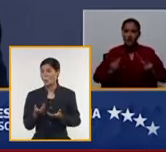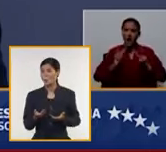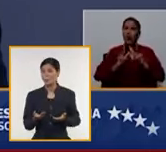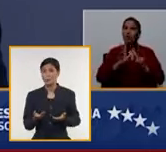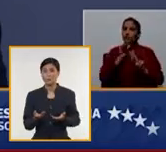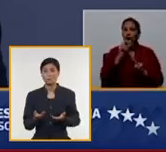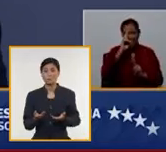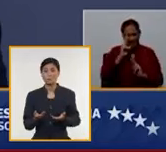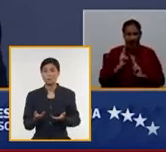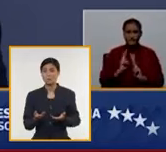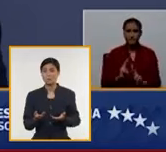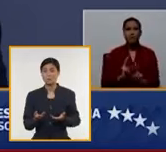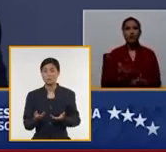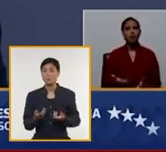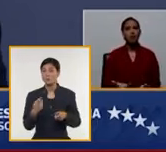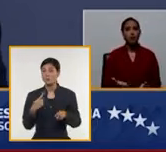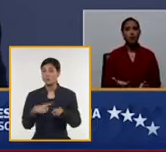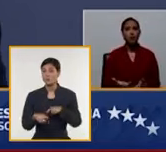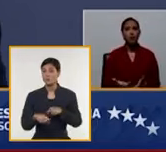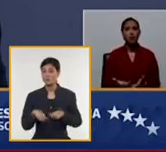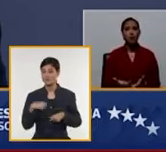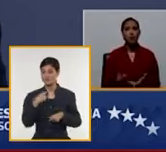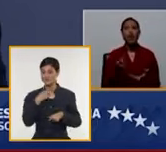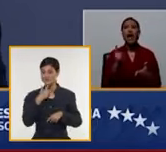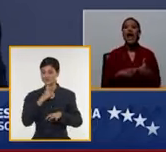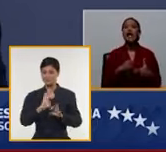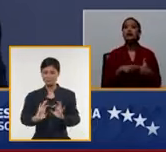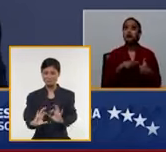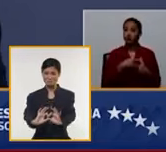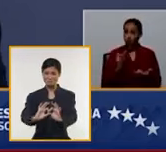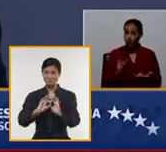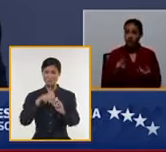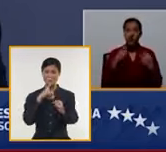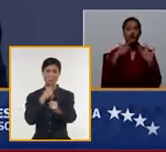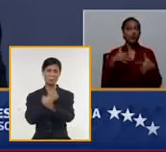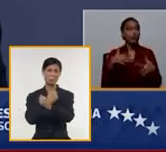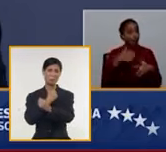y absolutamente criminal, sangrienta.